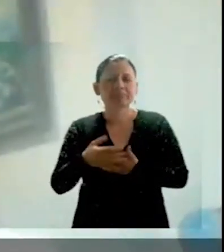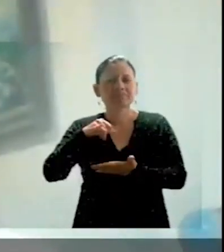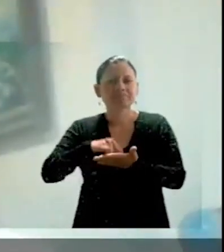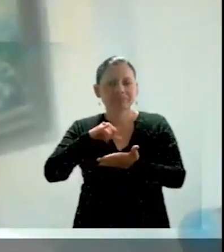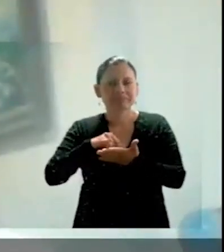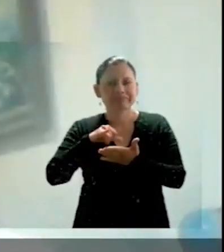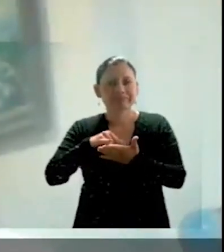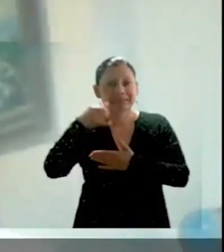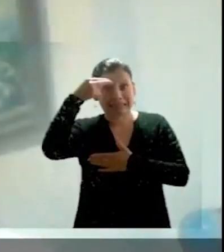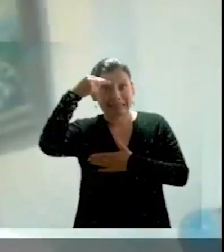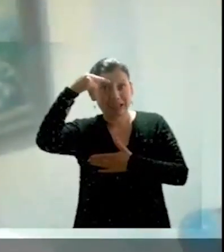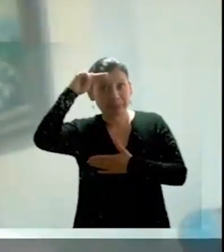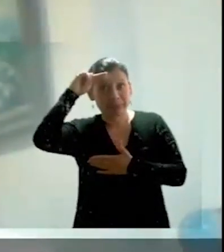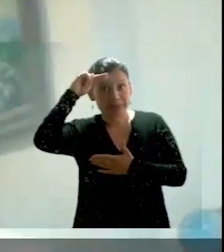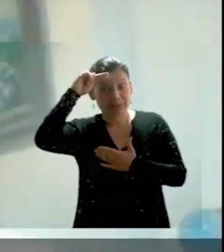interpretación